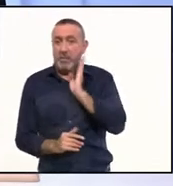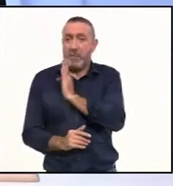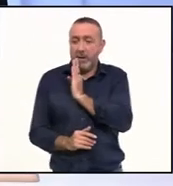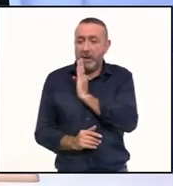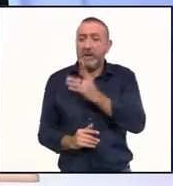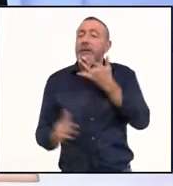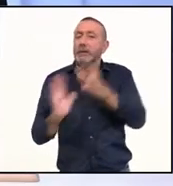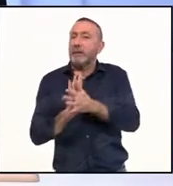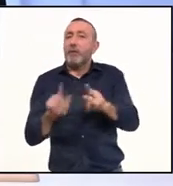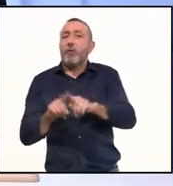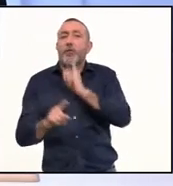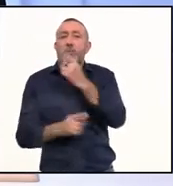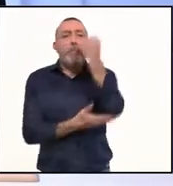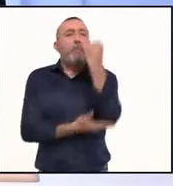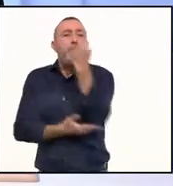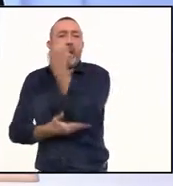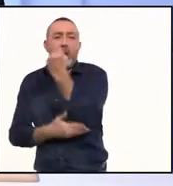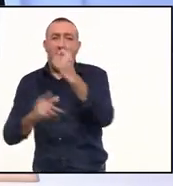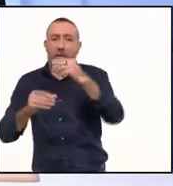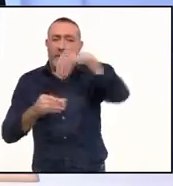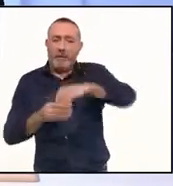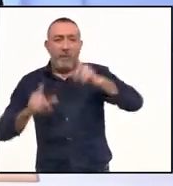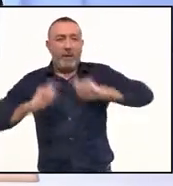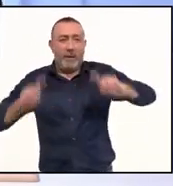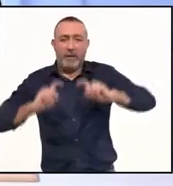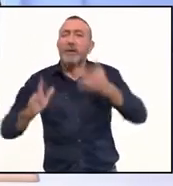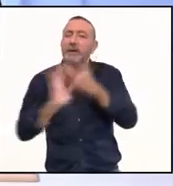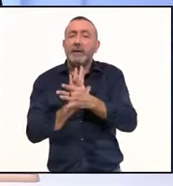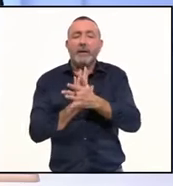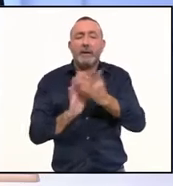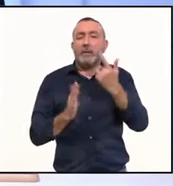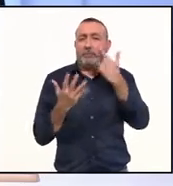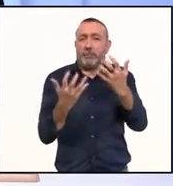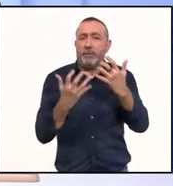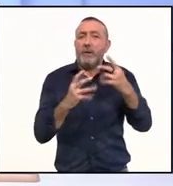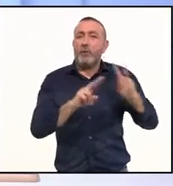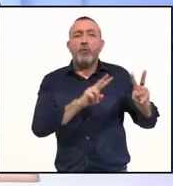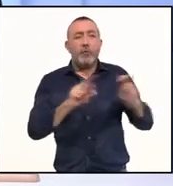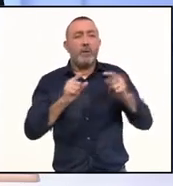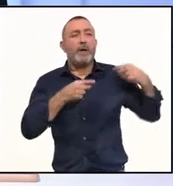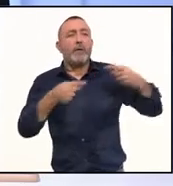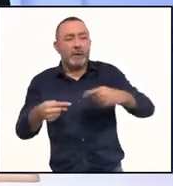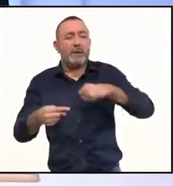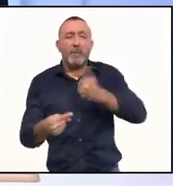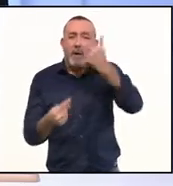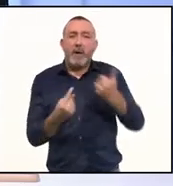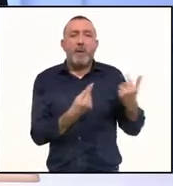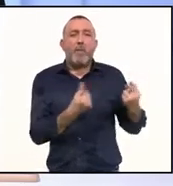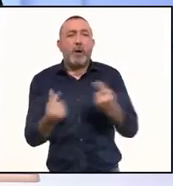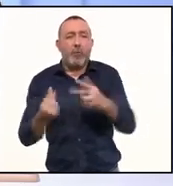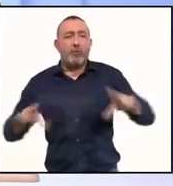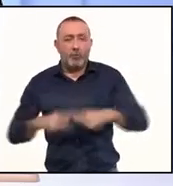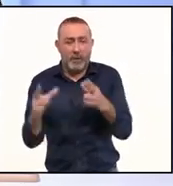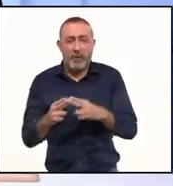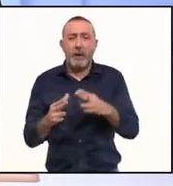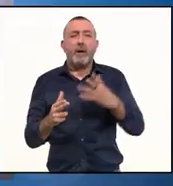los principales pilares educativos entonces creo que hay una nueva generación que sí que tiene unos valores sociales que se pueden cultivar y